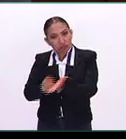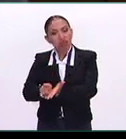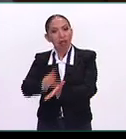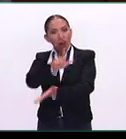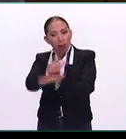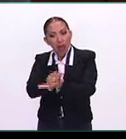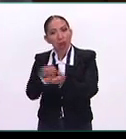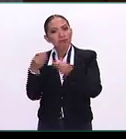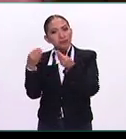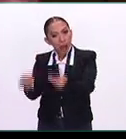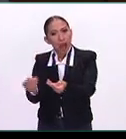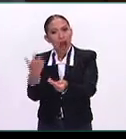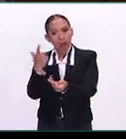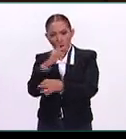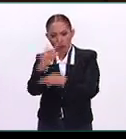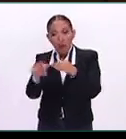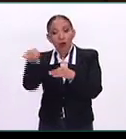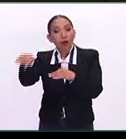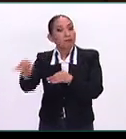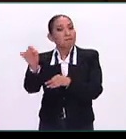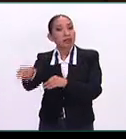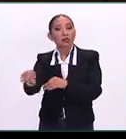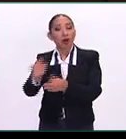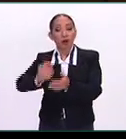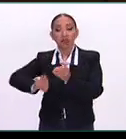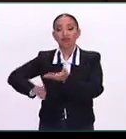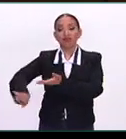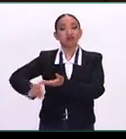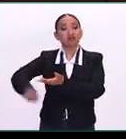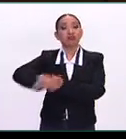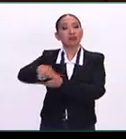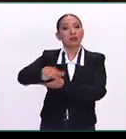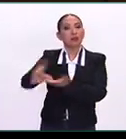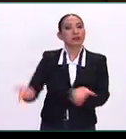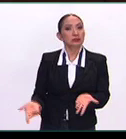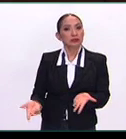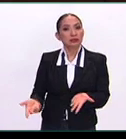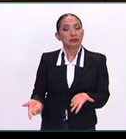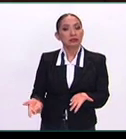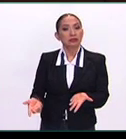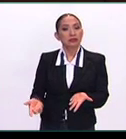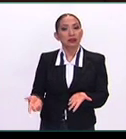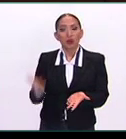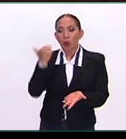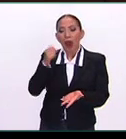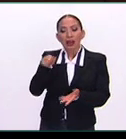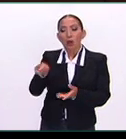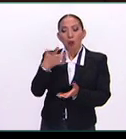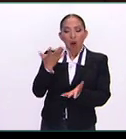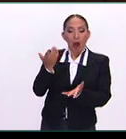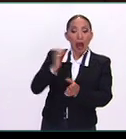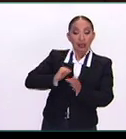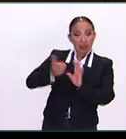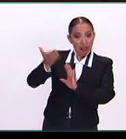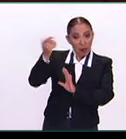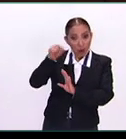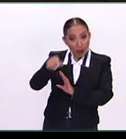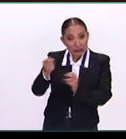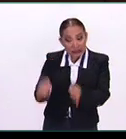marginación. ¿Ve usted cómo casi todo termina en marginación? No les quedó apariencia de lo que